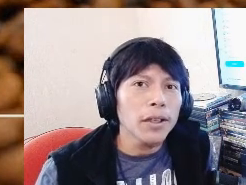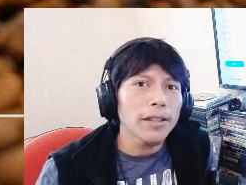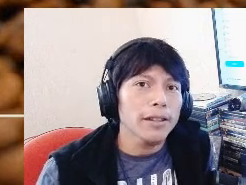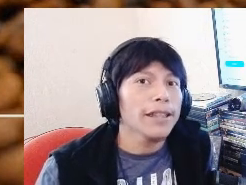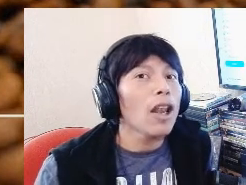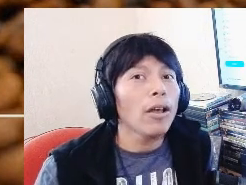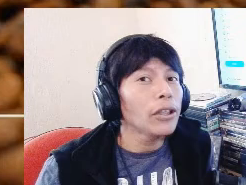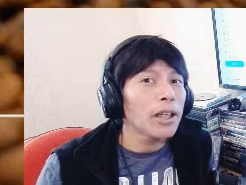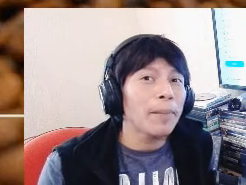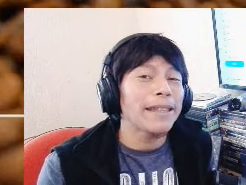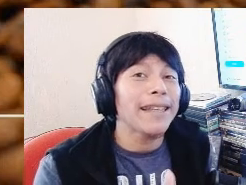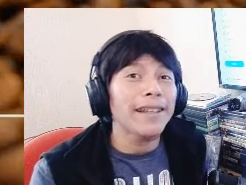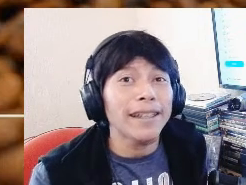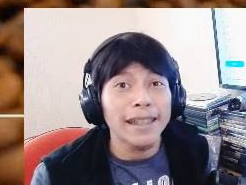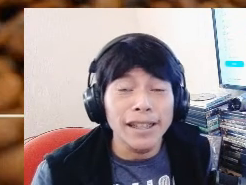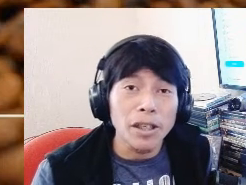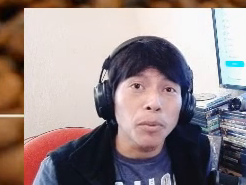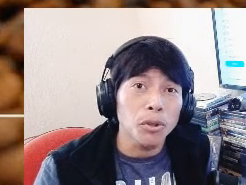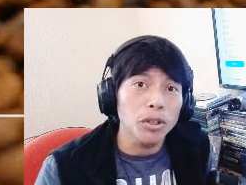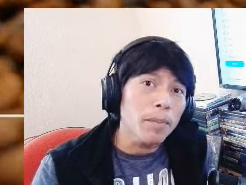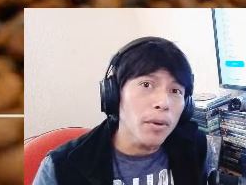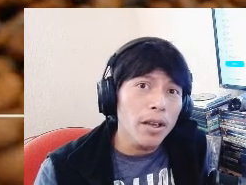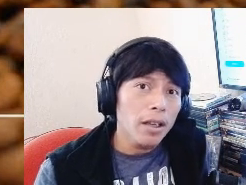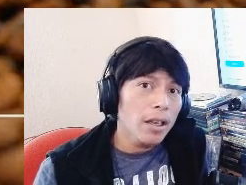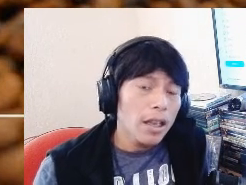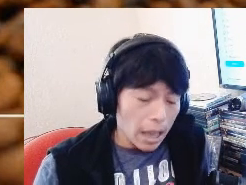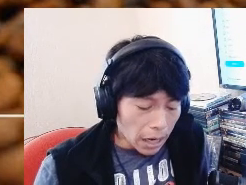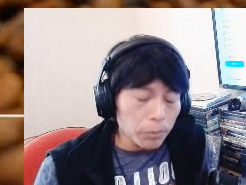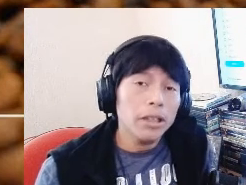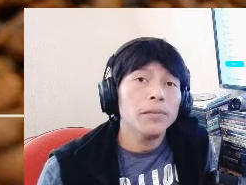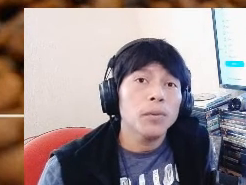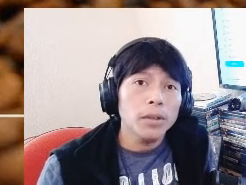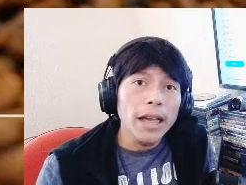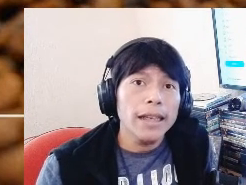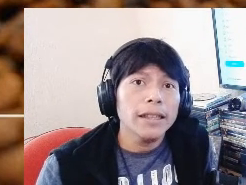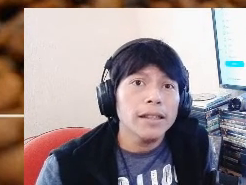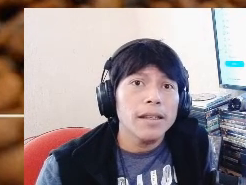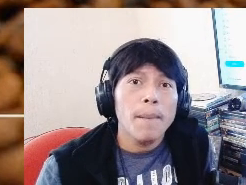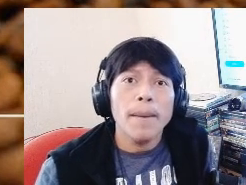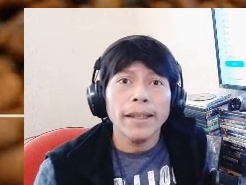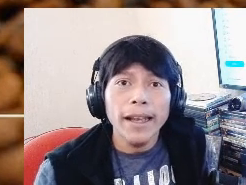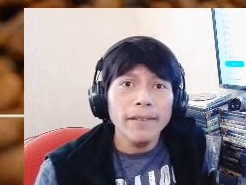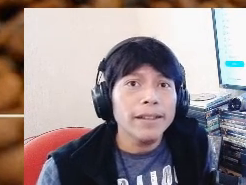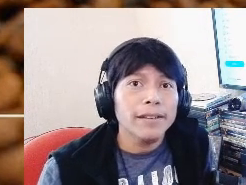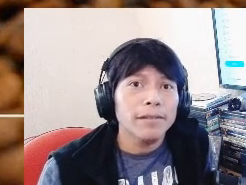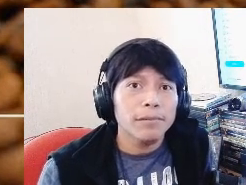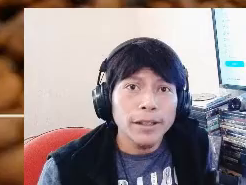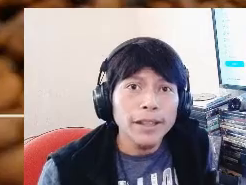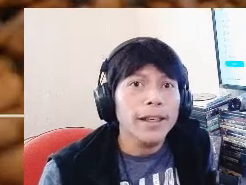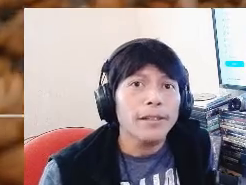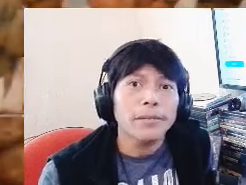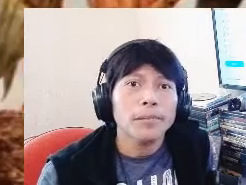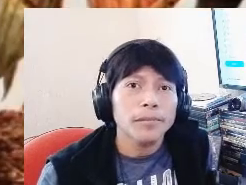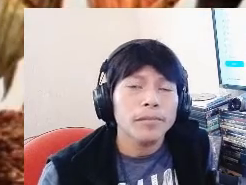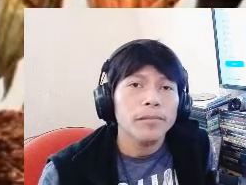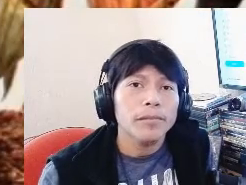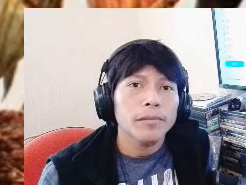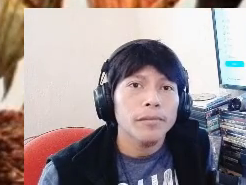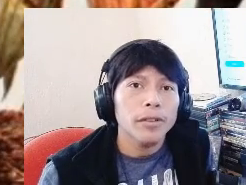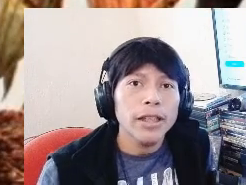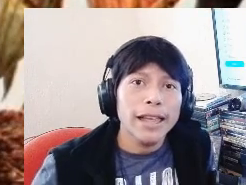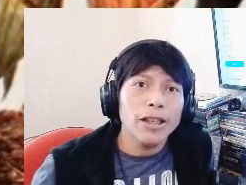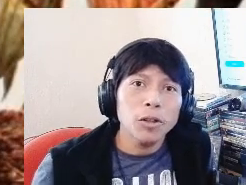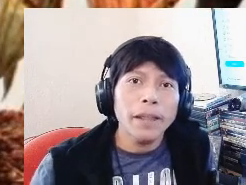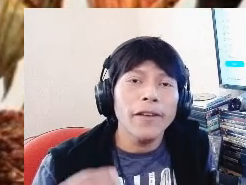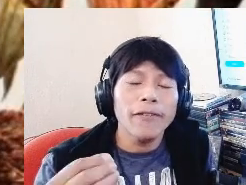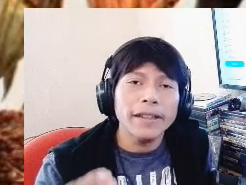el programa Sembrando Vida, señores, ya lo ha dicho el presidente desde hace mucho tiempo. Árboles frutales, maderables, etc.